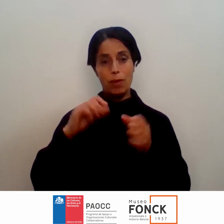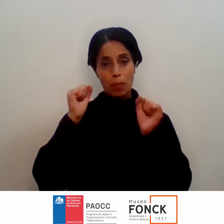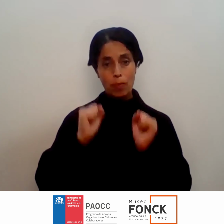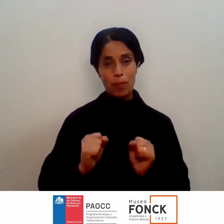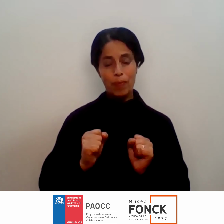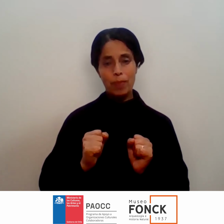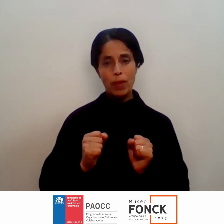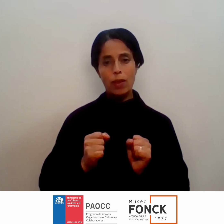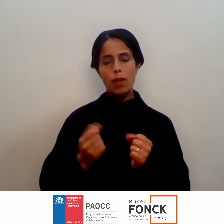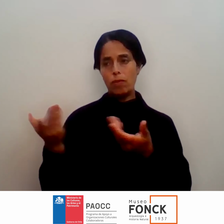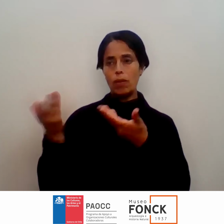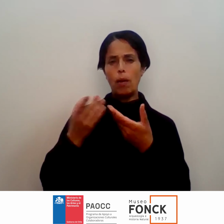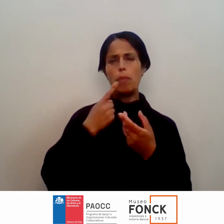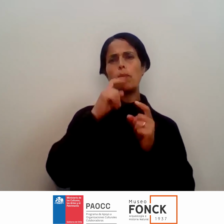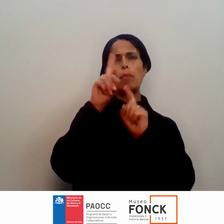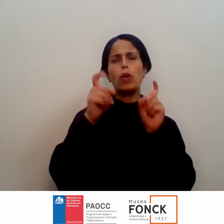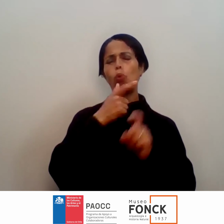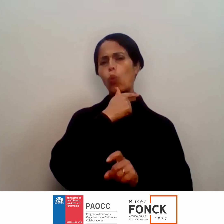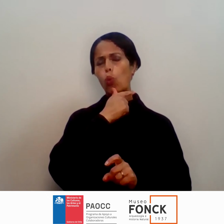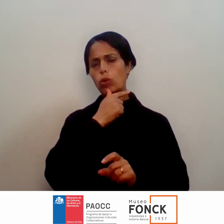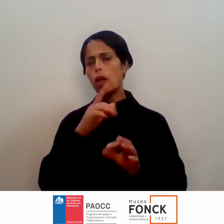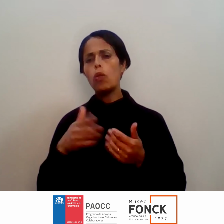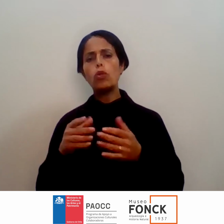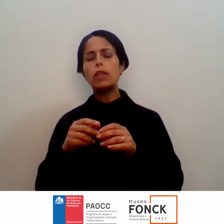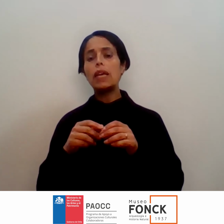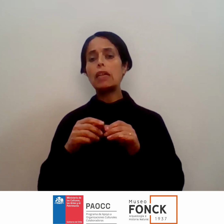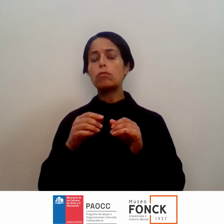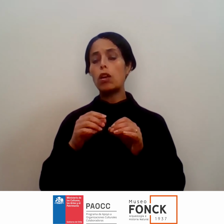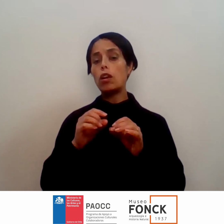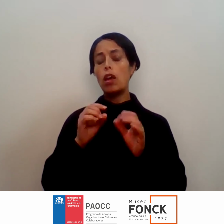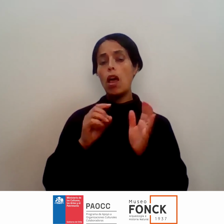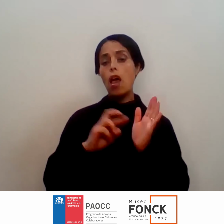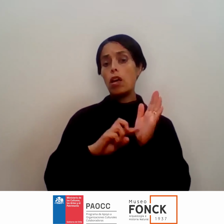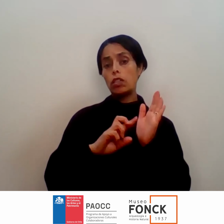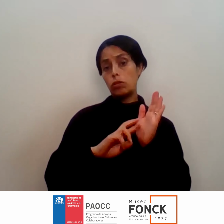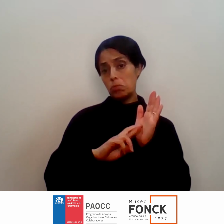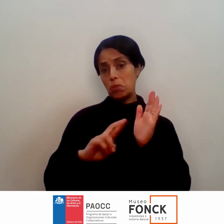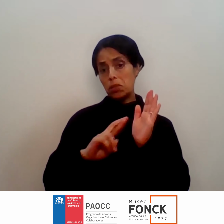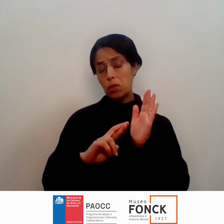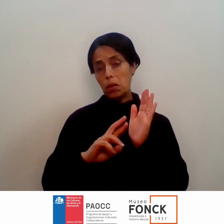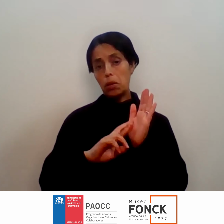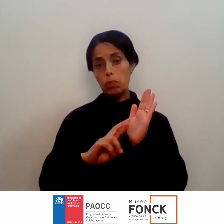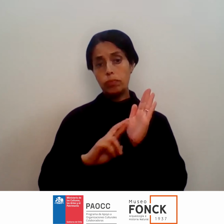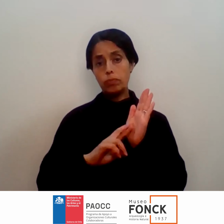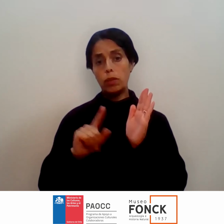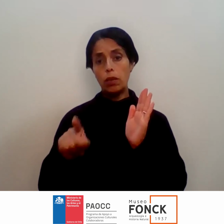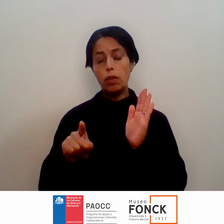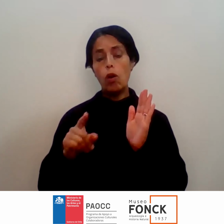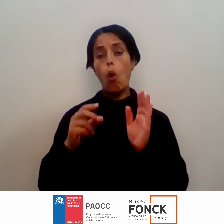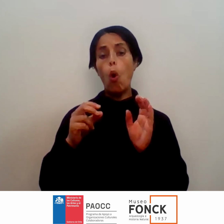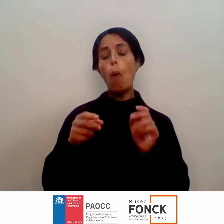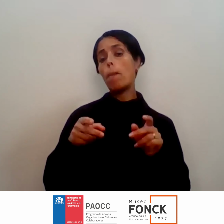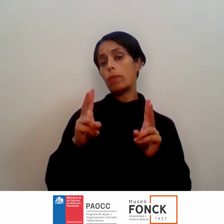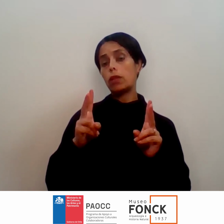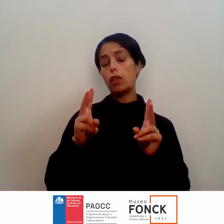entregar preguntas a través del chat o también pueden abrir sus cámaras para poder verlos y tener